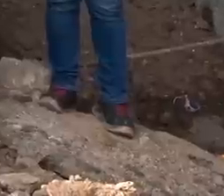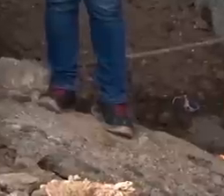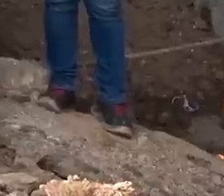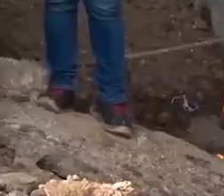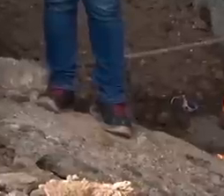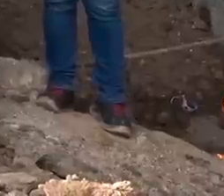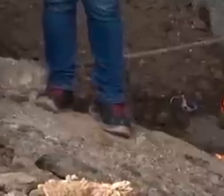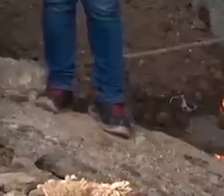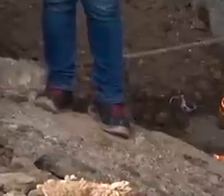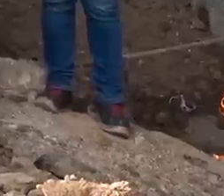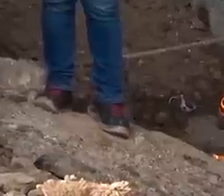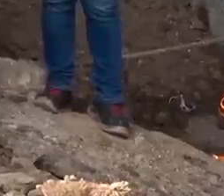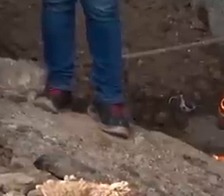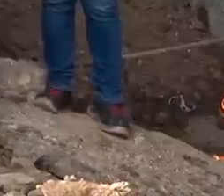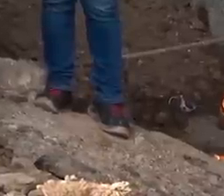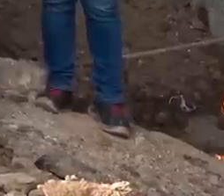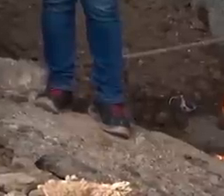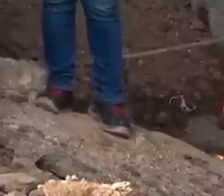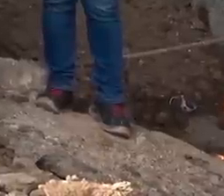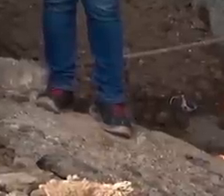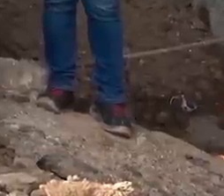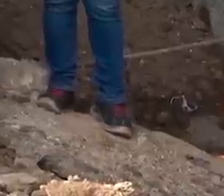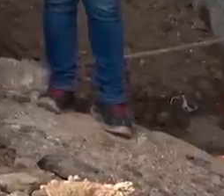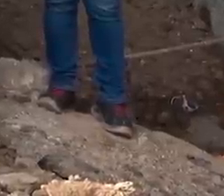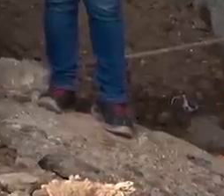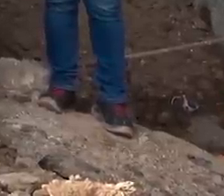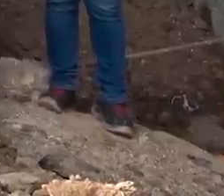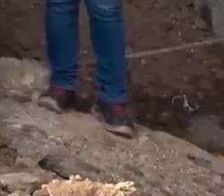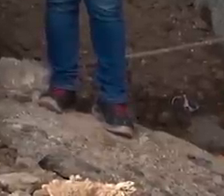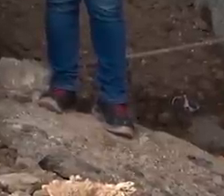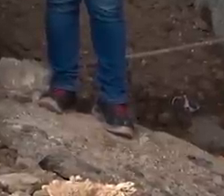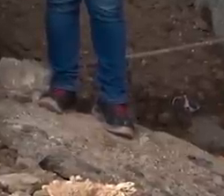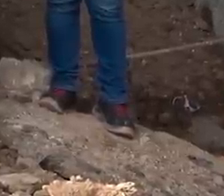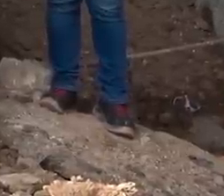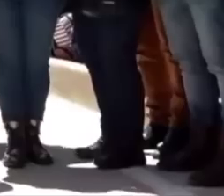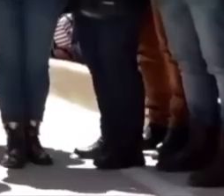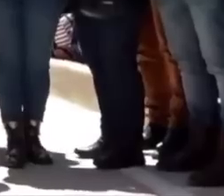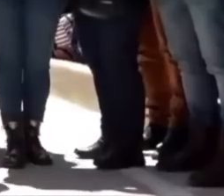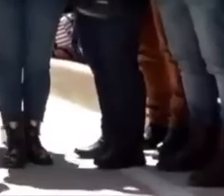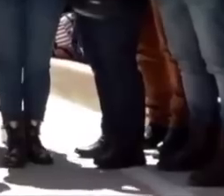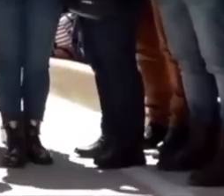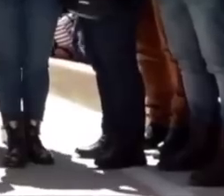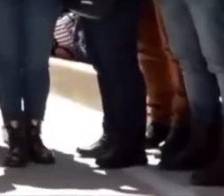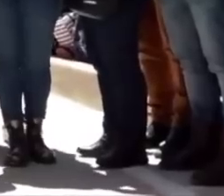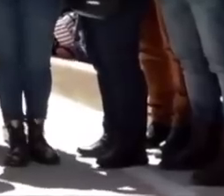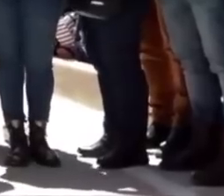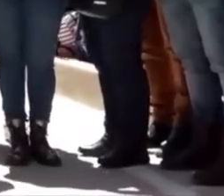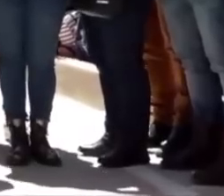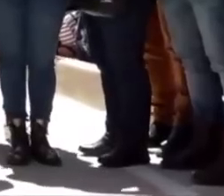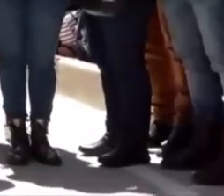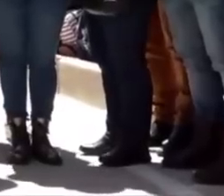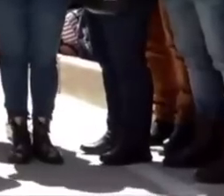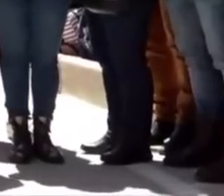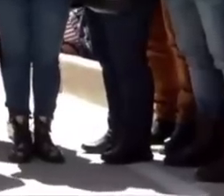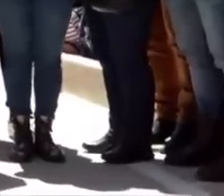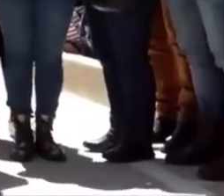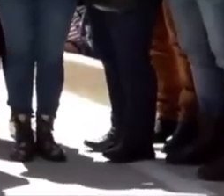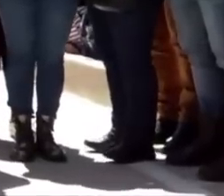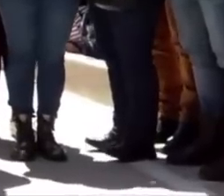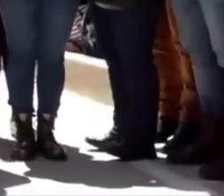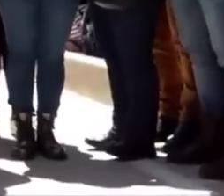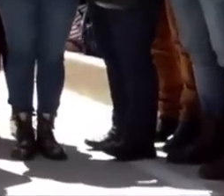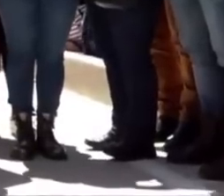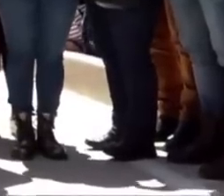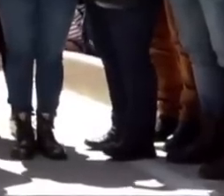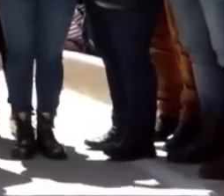La jefa de gobierno de la Ciudad de México, Claudia Sheinbaum, nuevamente llevó a cabo otra inauguración. Ahora